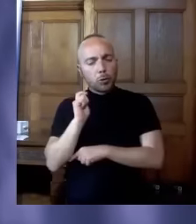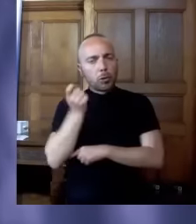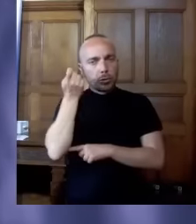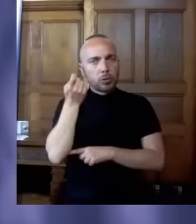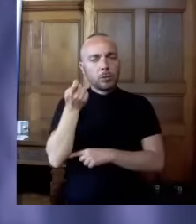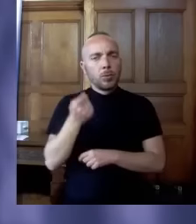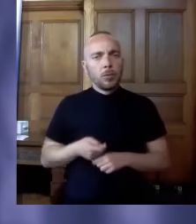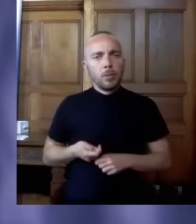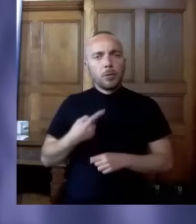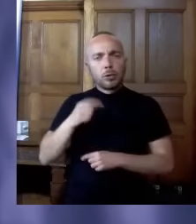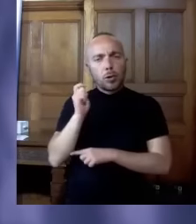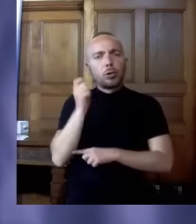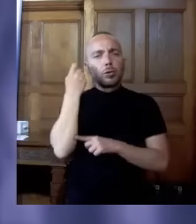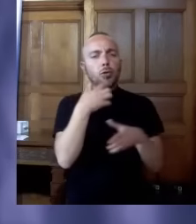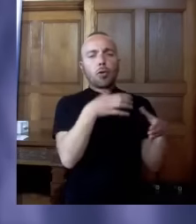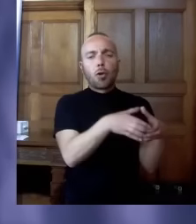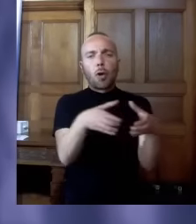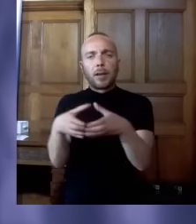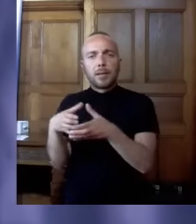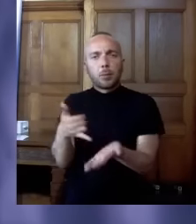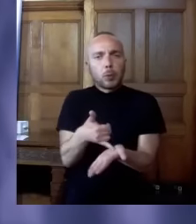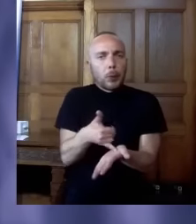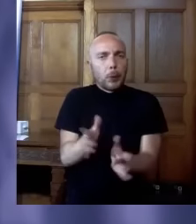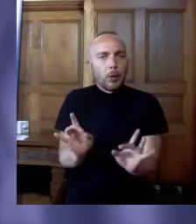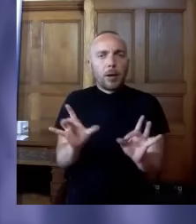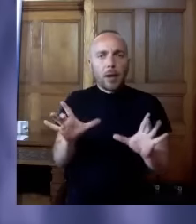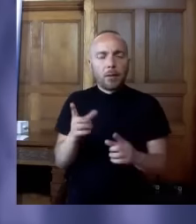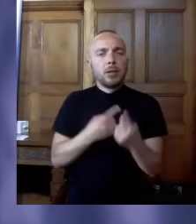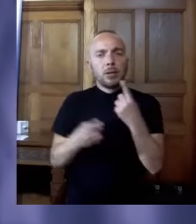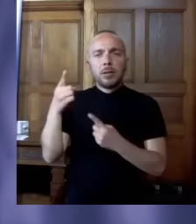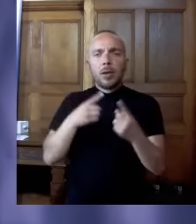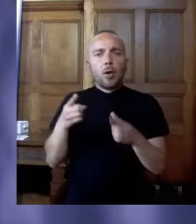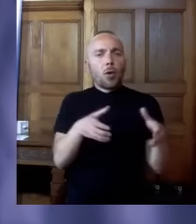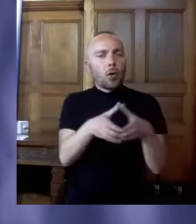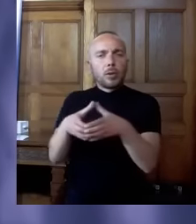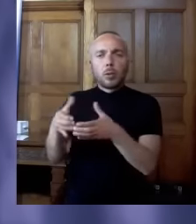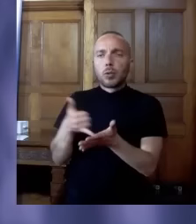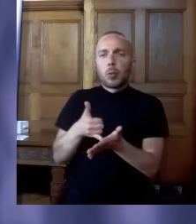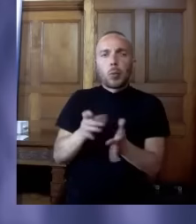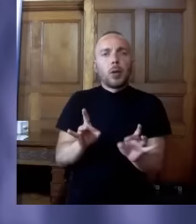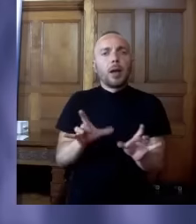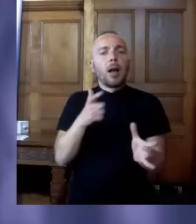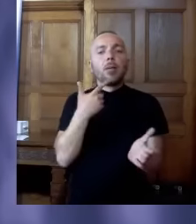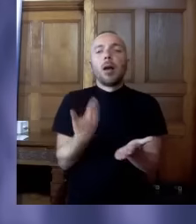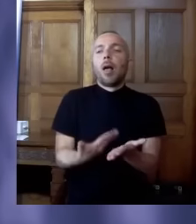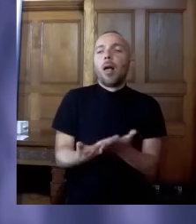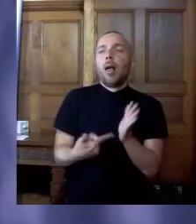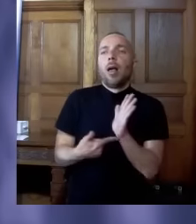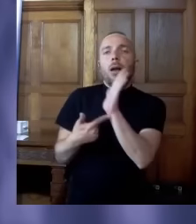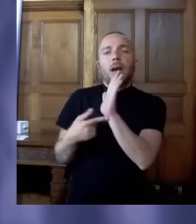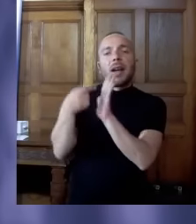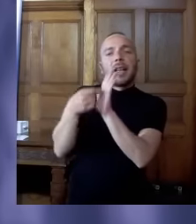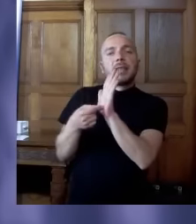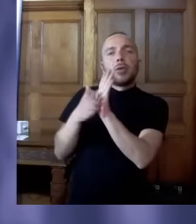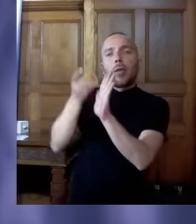colectivos que determinados colectivos vulnerables determinados colectivos vulnerables no tengan que acreditar ningún tipo de requisito de